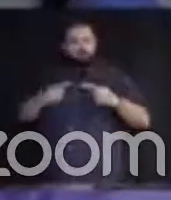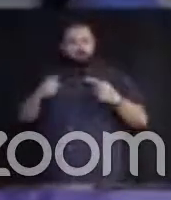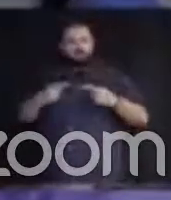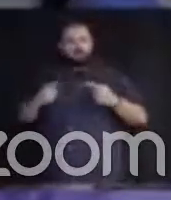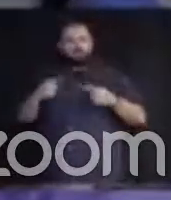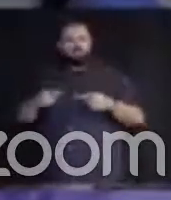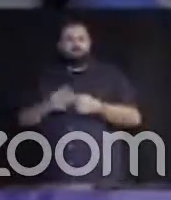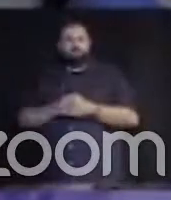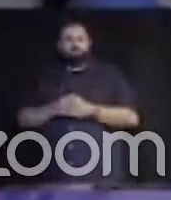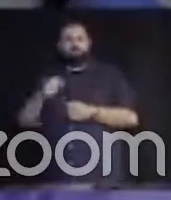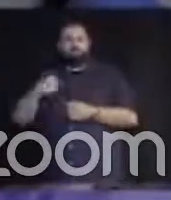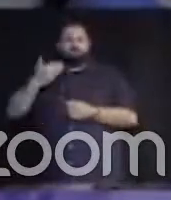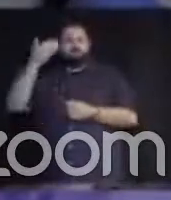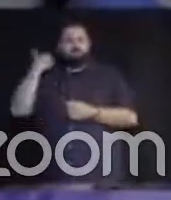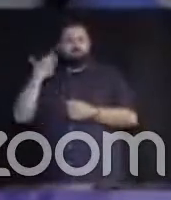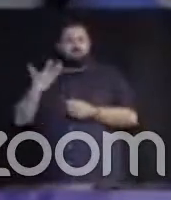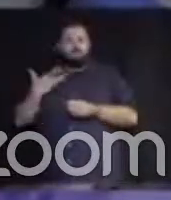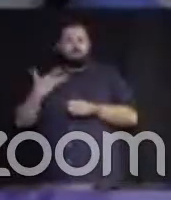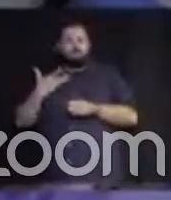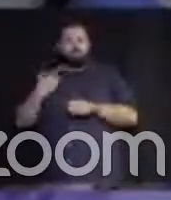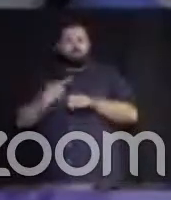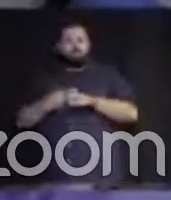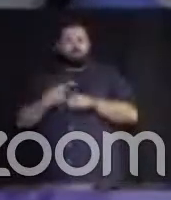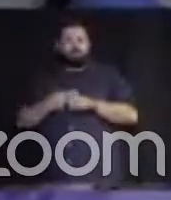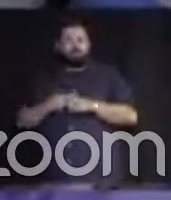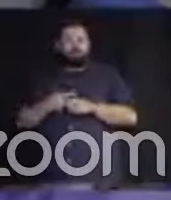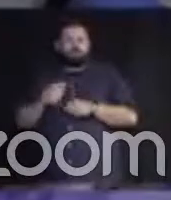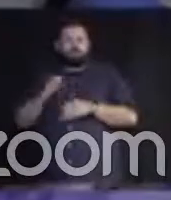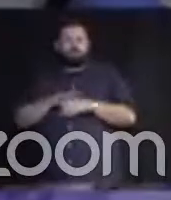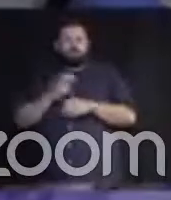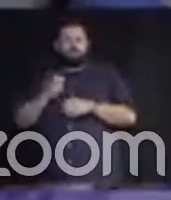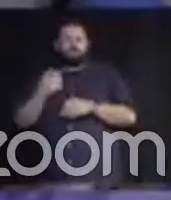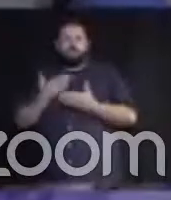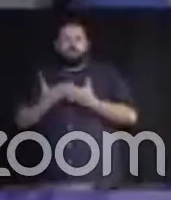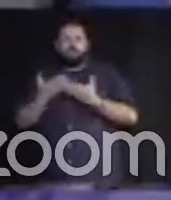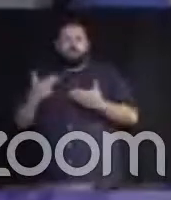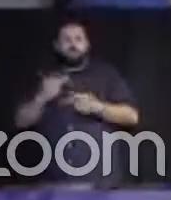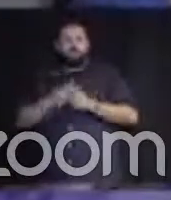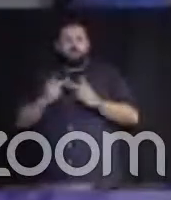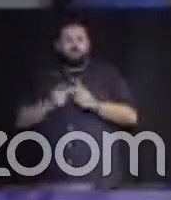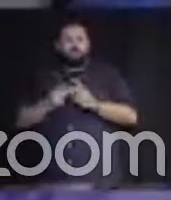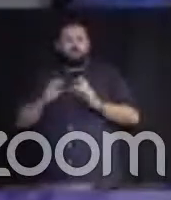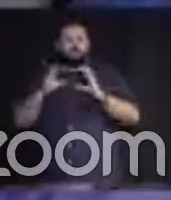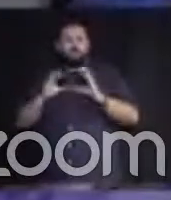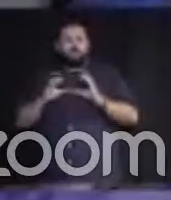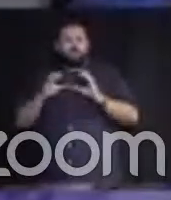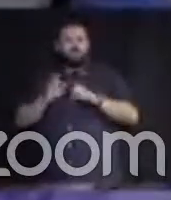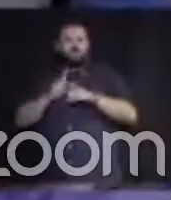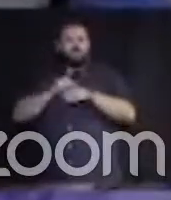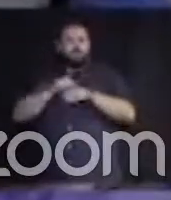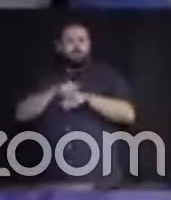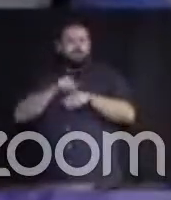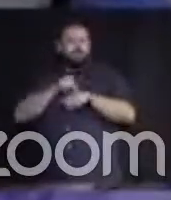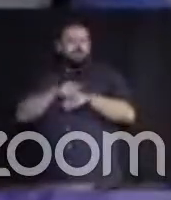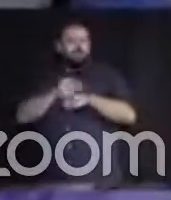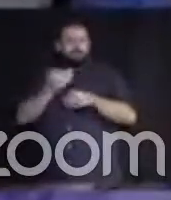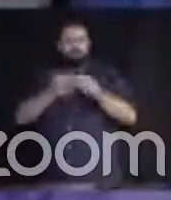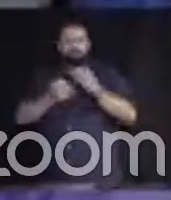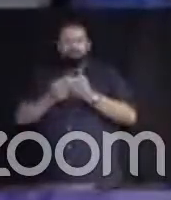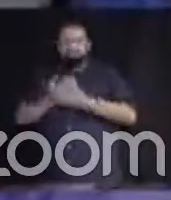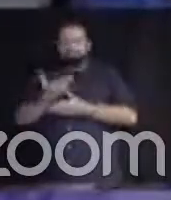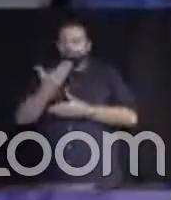tenía mucho acné y pues es lo que más vendo, el cuidado de la piel, porque he tenido